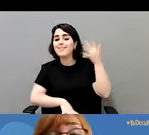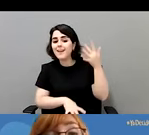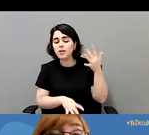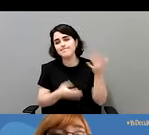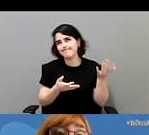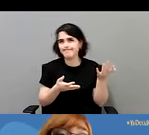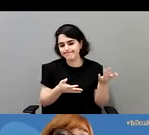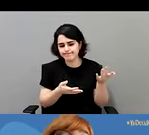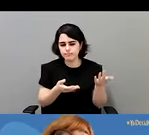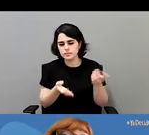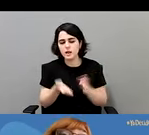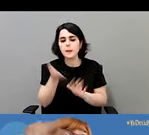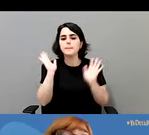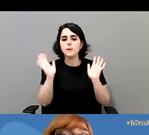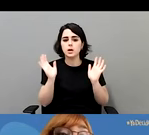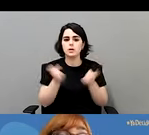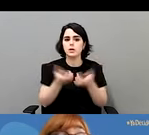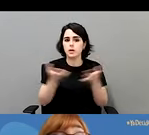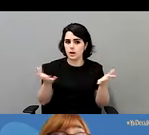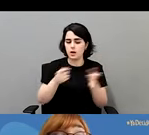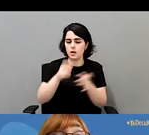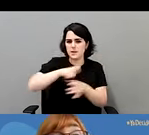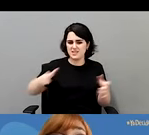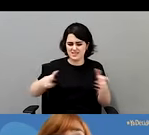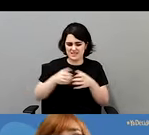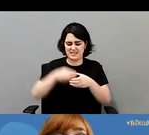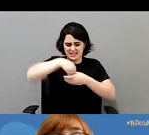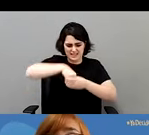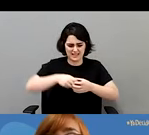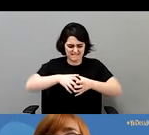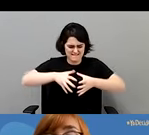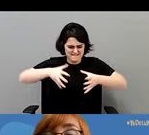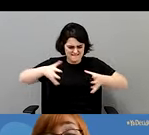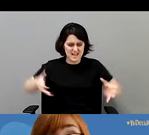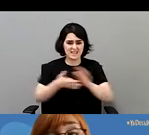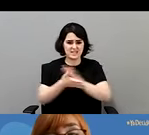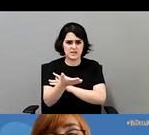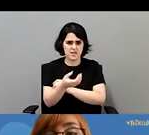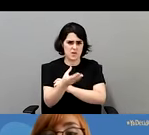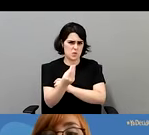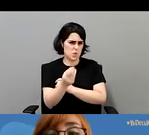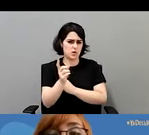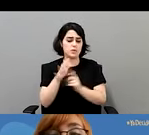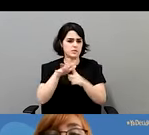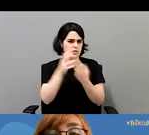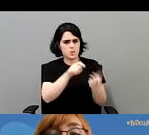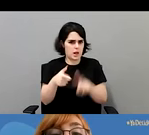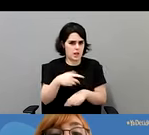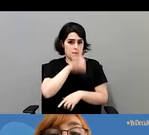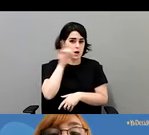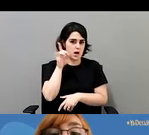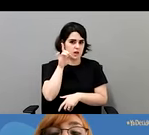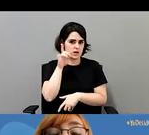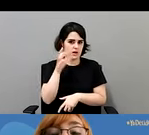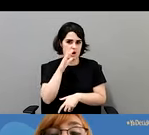bueno, pero claro, es que fijaros el volumen de personas que viven en Cataluña, con lo cual no creáis que es tanto. Lo mismo le pasa a Madrid, ¿eh? Que ahora tenéis